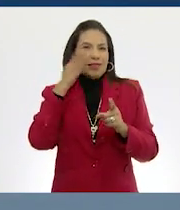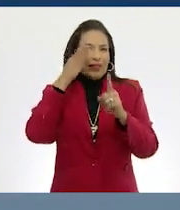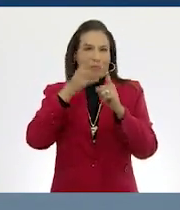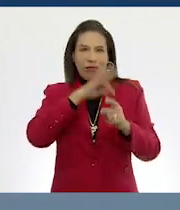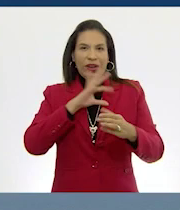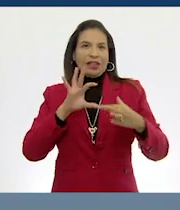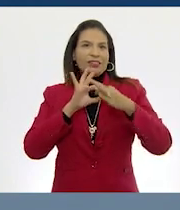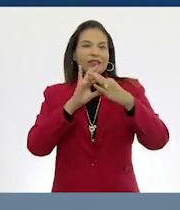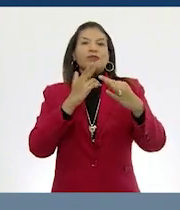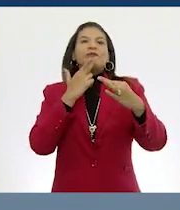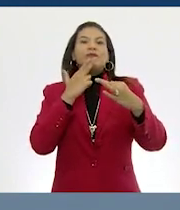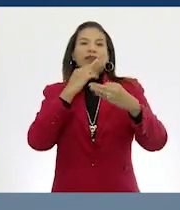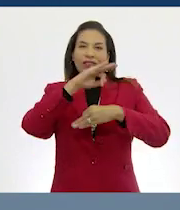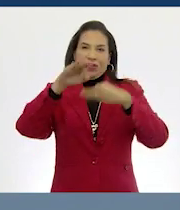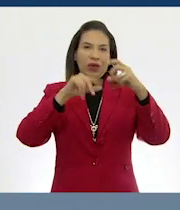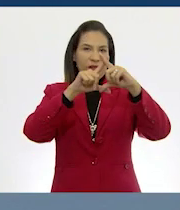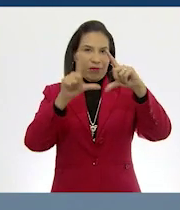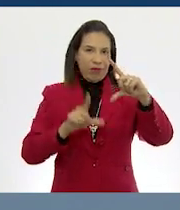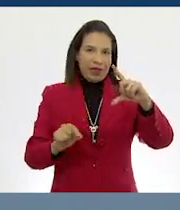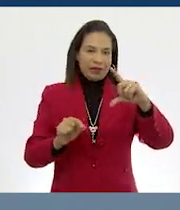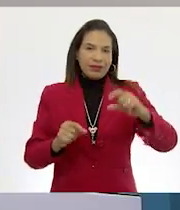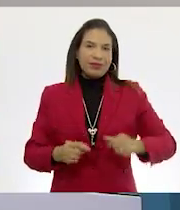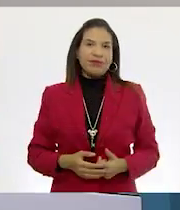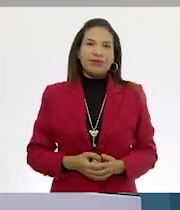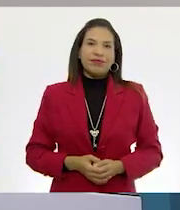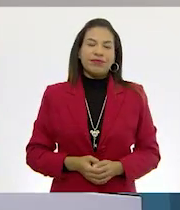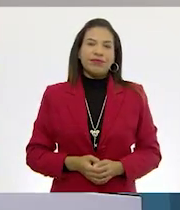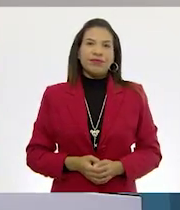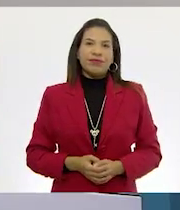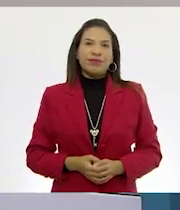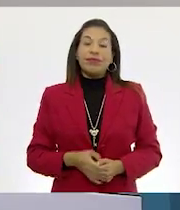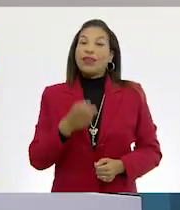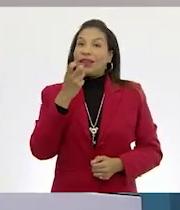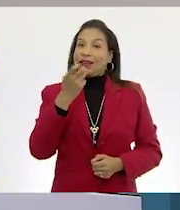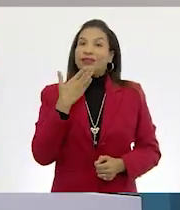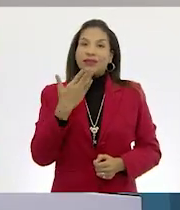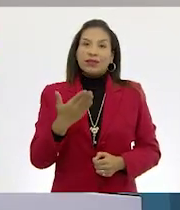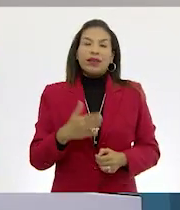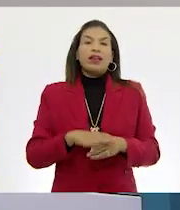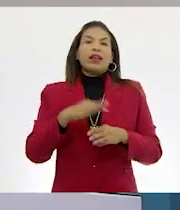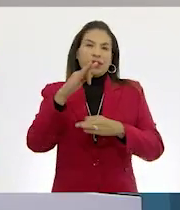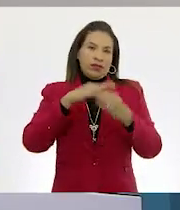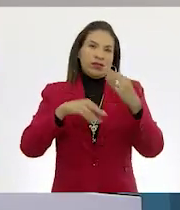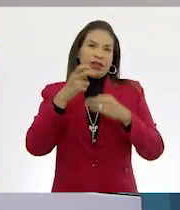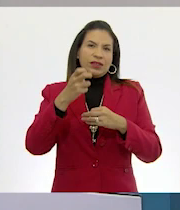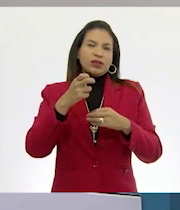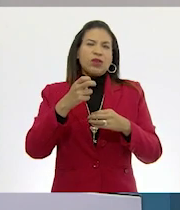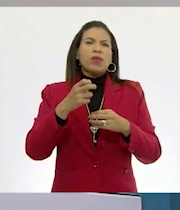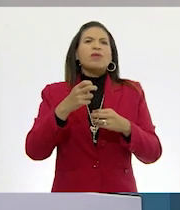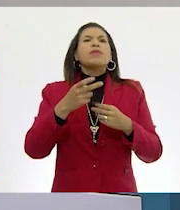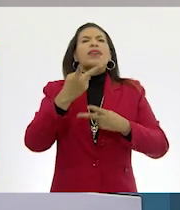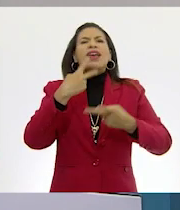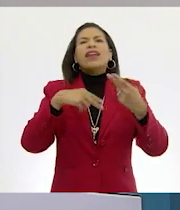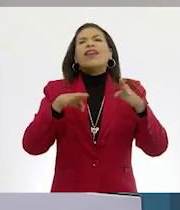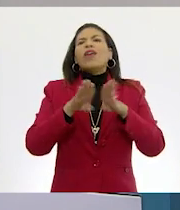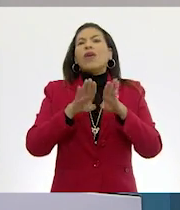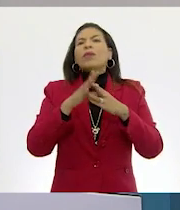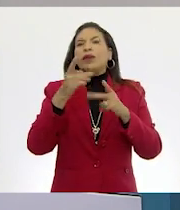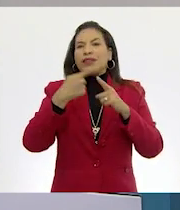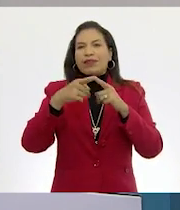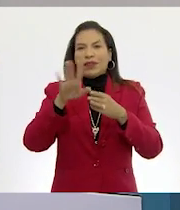de pertenencia en todo el país. Exacto. En gran parte, esto se desarrolló gracias